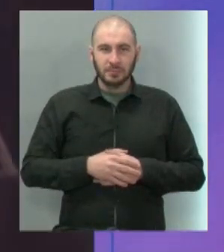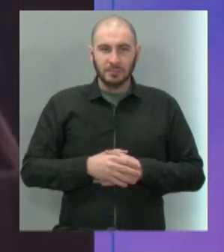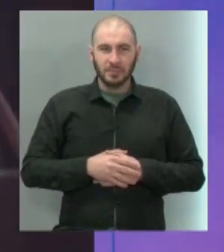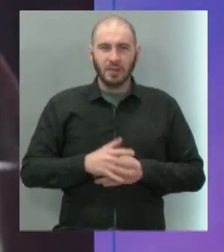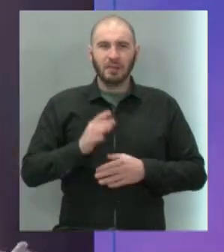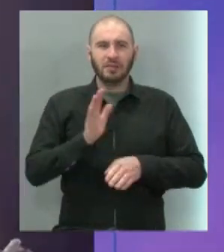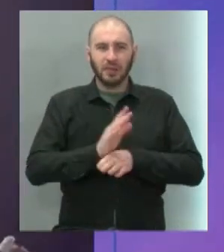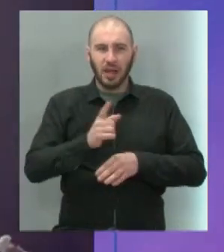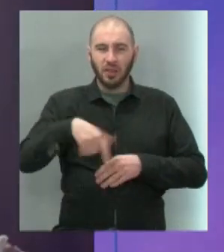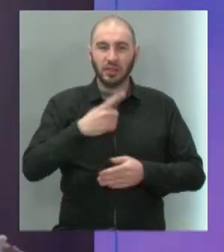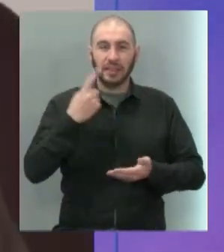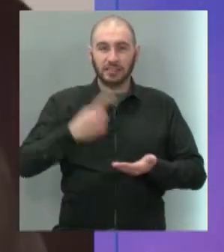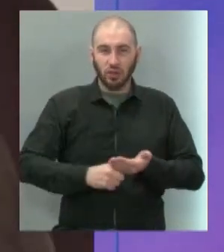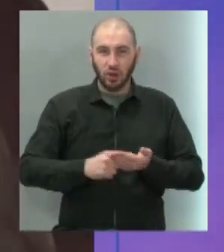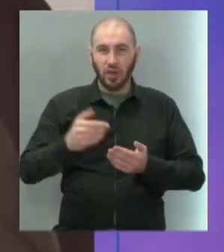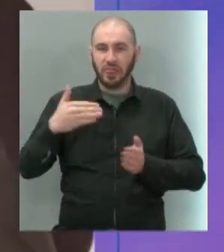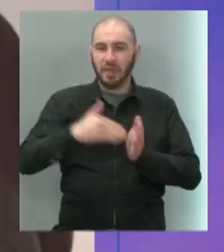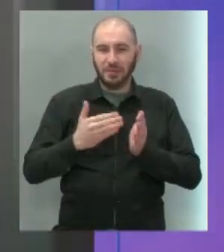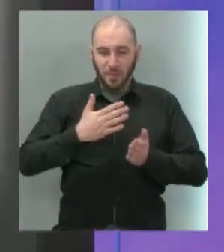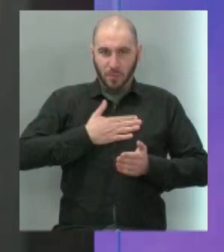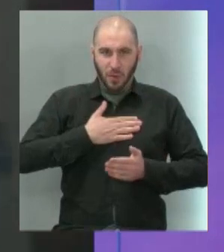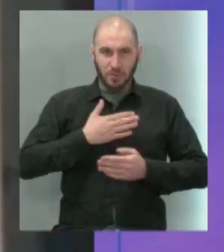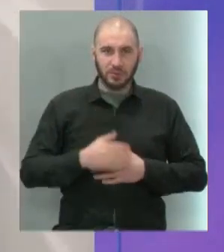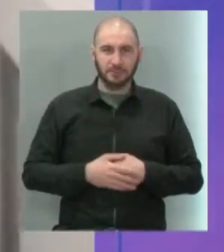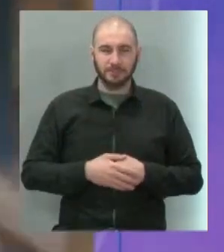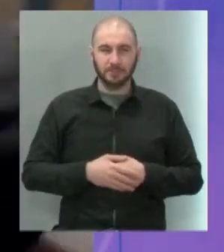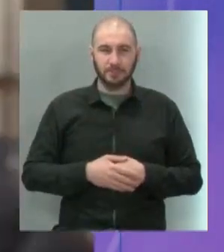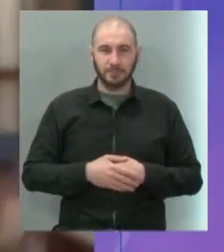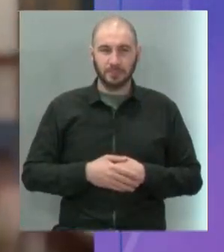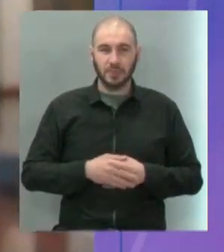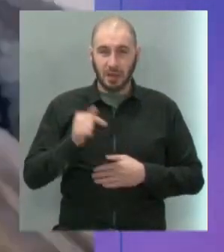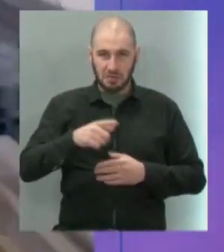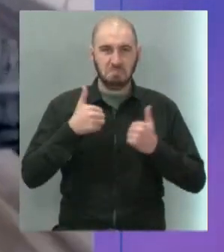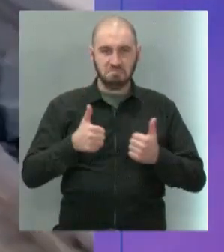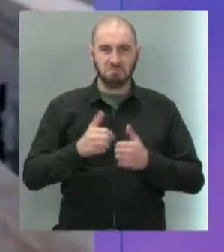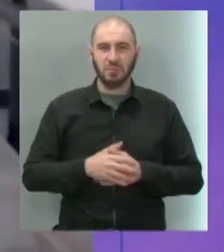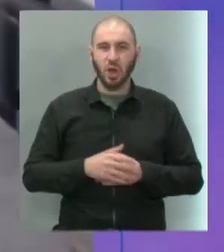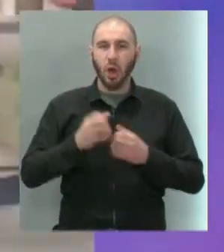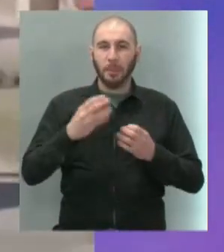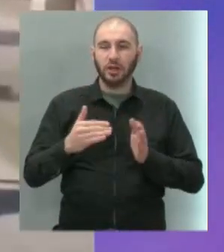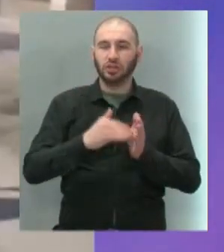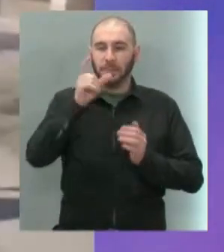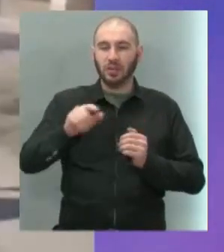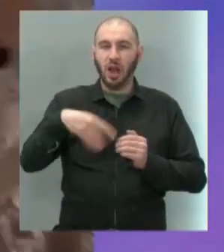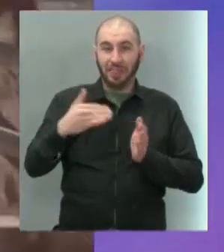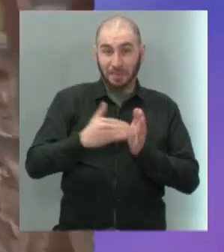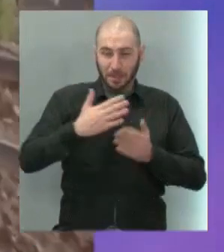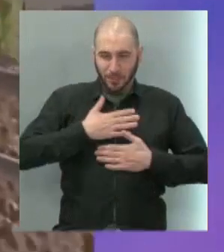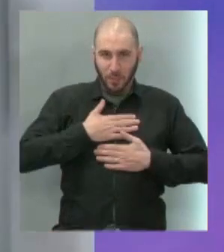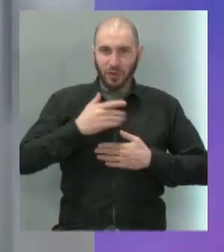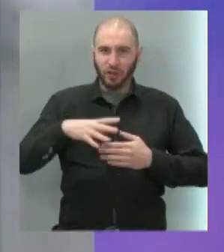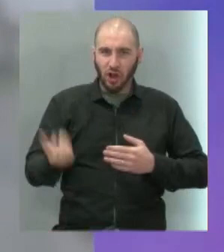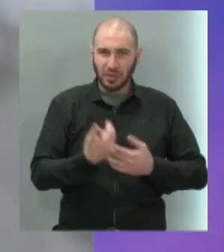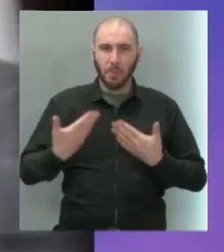Eso quiere decir que tomamos la decisión de depender de nosotros mismos. Y eso es muy bueno, porque si dependemos de nosotros mismos podemos